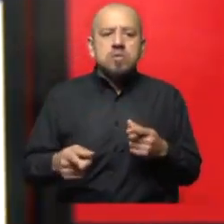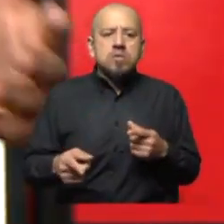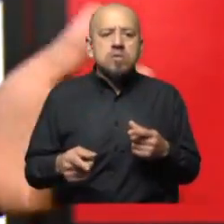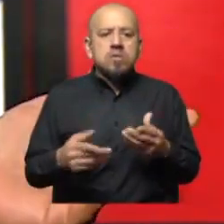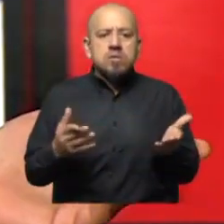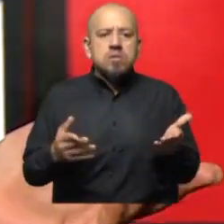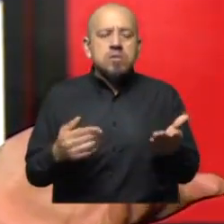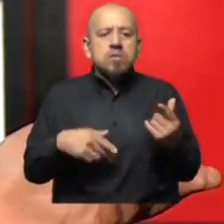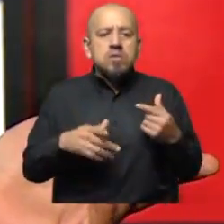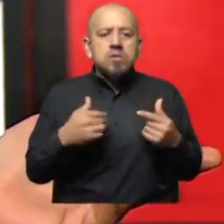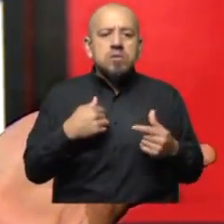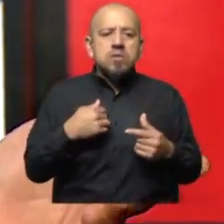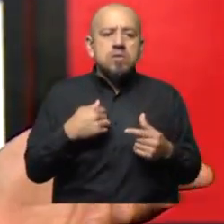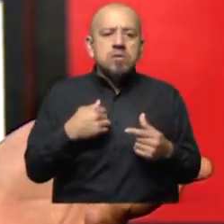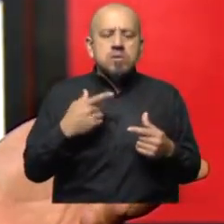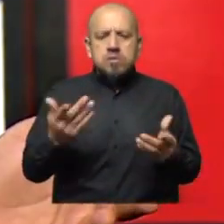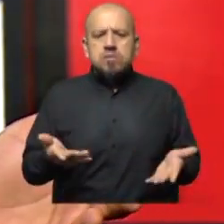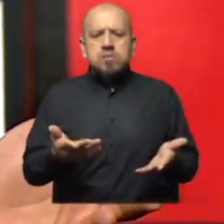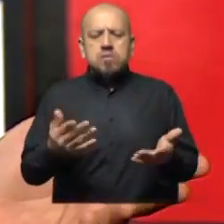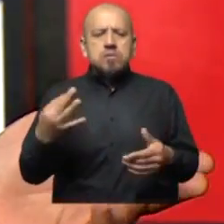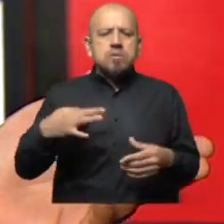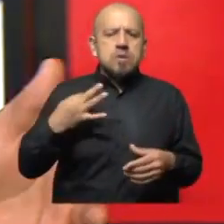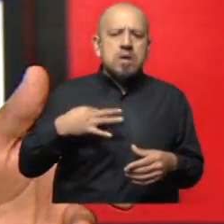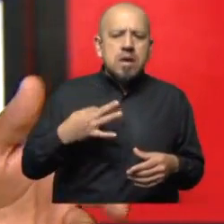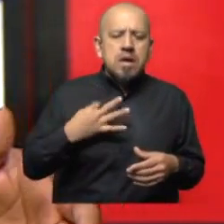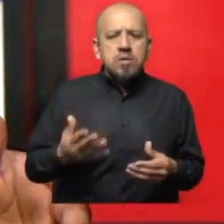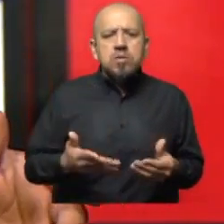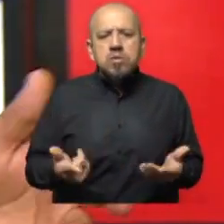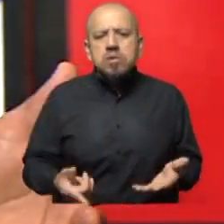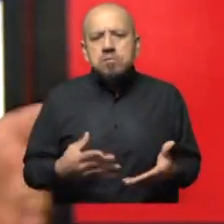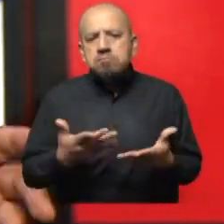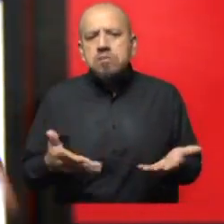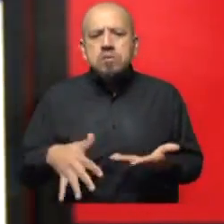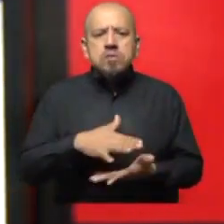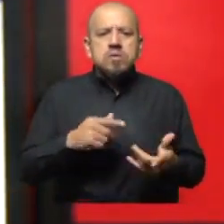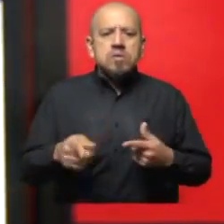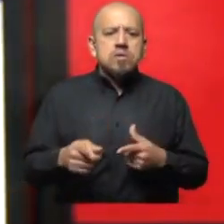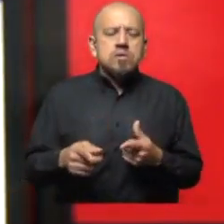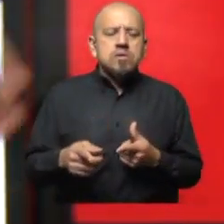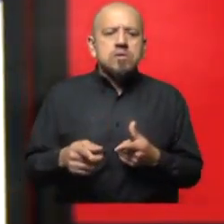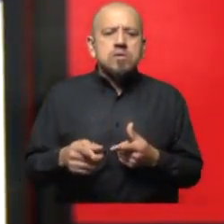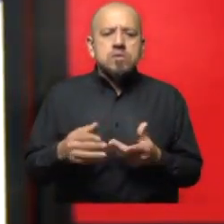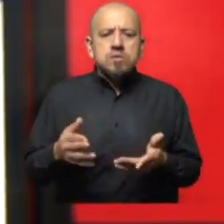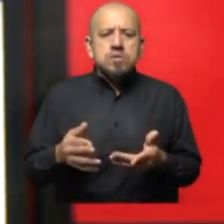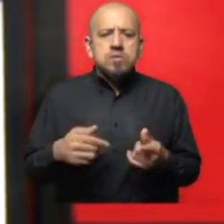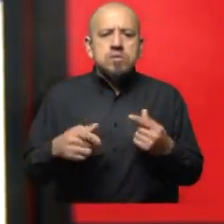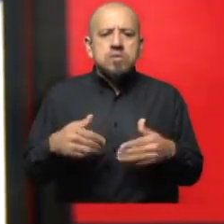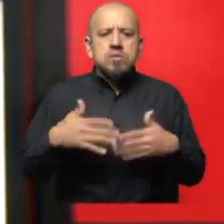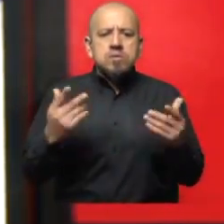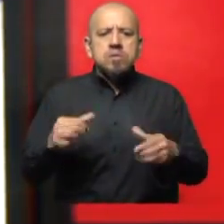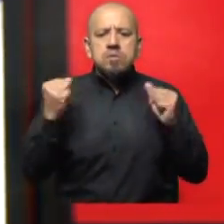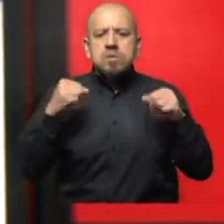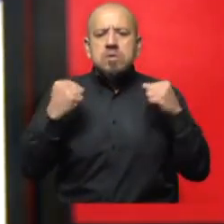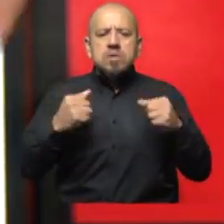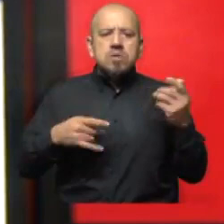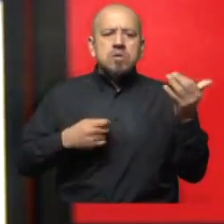inconsciencia absoluta eso me costó muchos años entender lo que estaba viviendo lo montarán me levantaban saiar iba a tocar